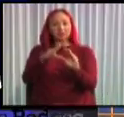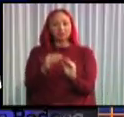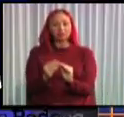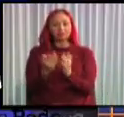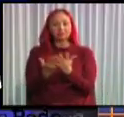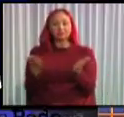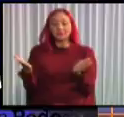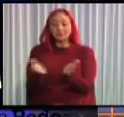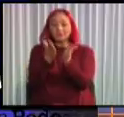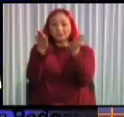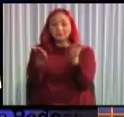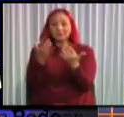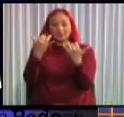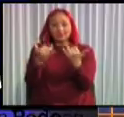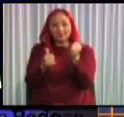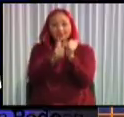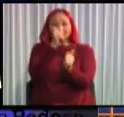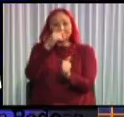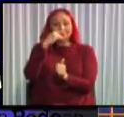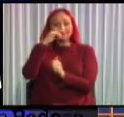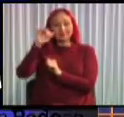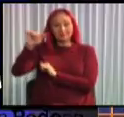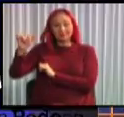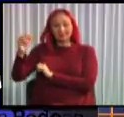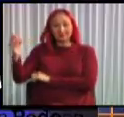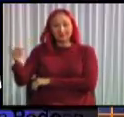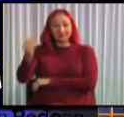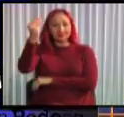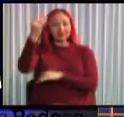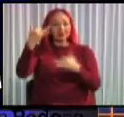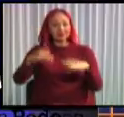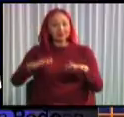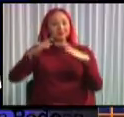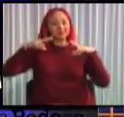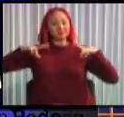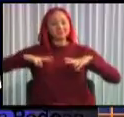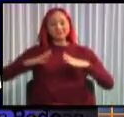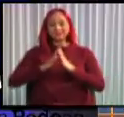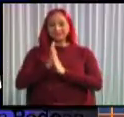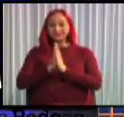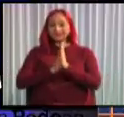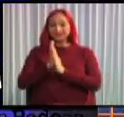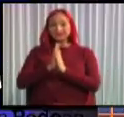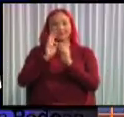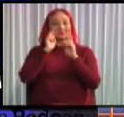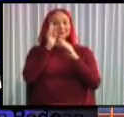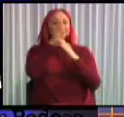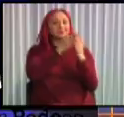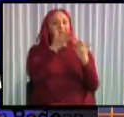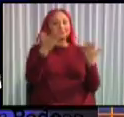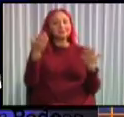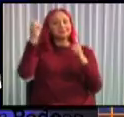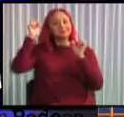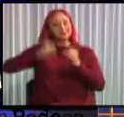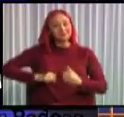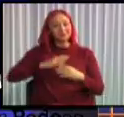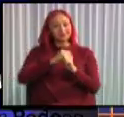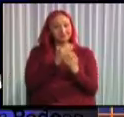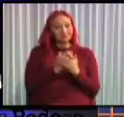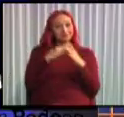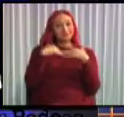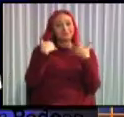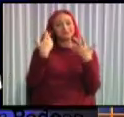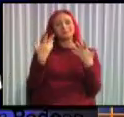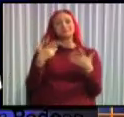y motivar, ahora que la mayoría de los niños y adolescentes están de vacaciones, ver algunas de las cosas que se pueden hacer y cómo